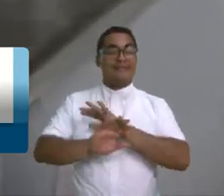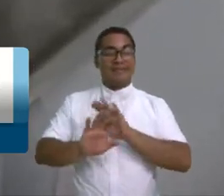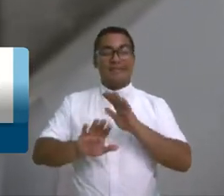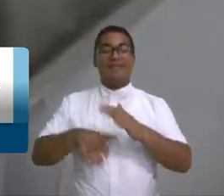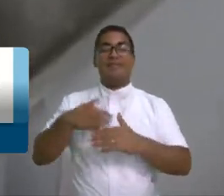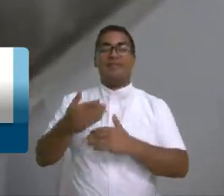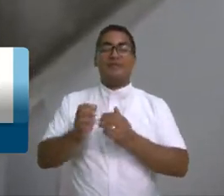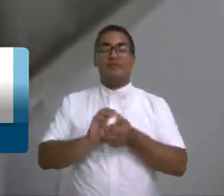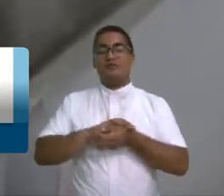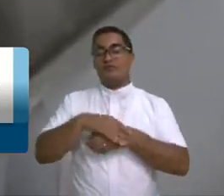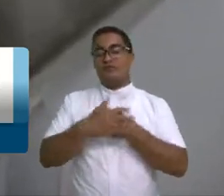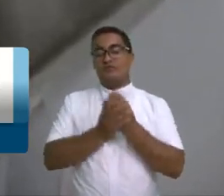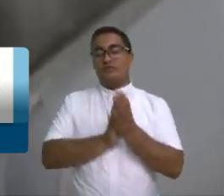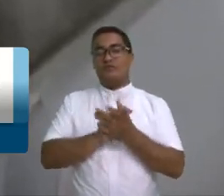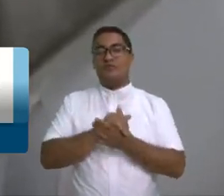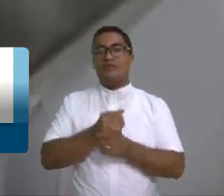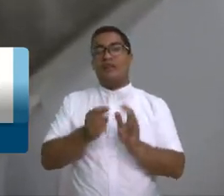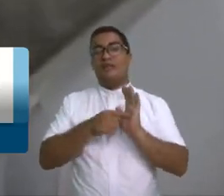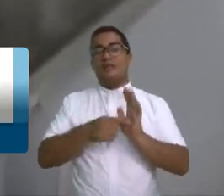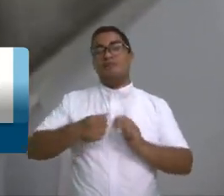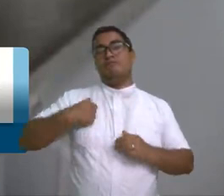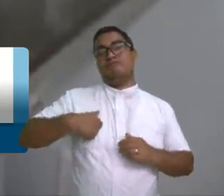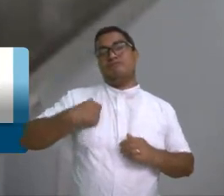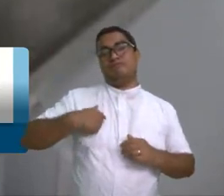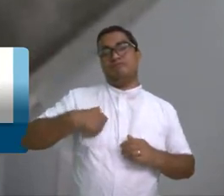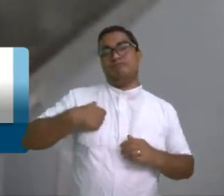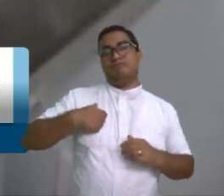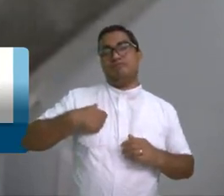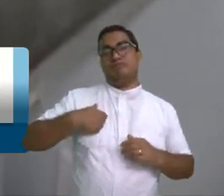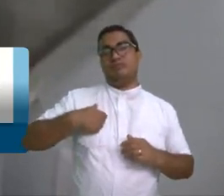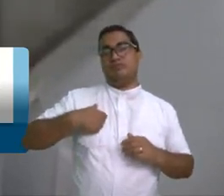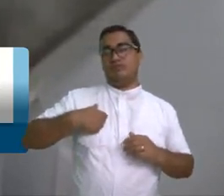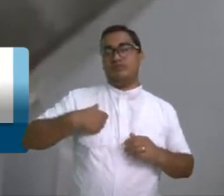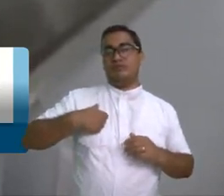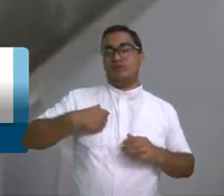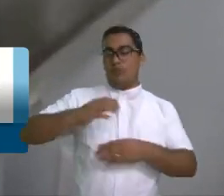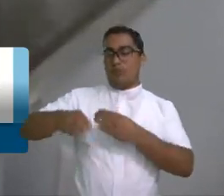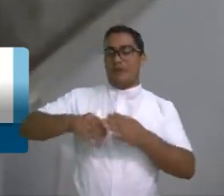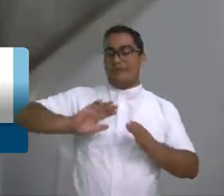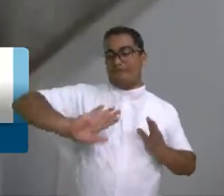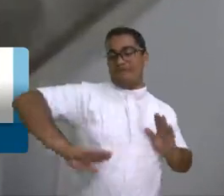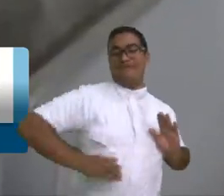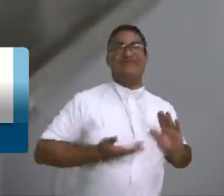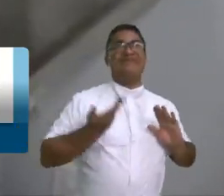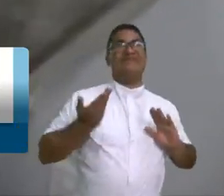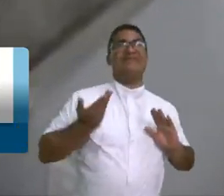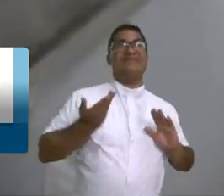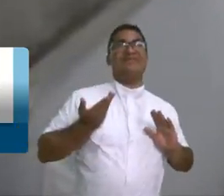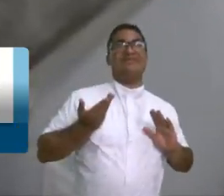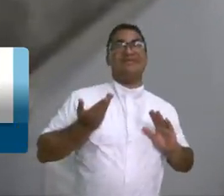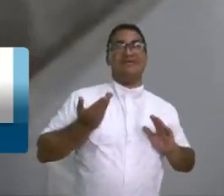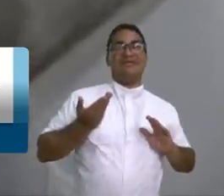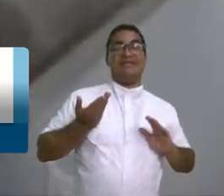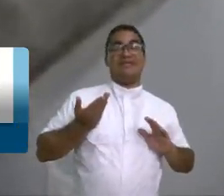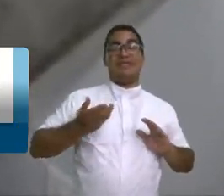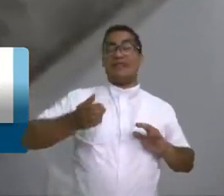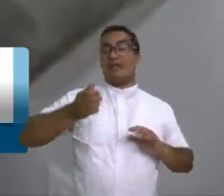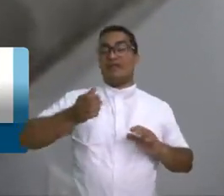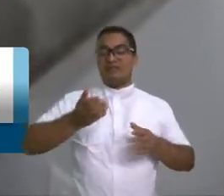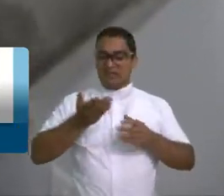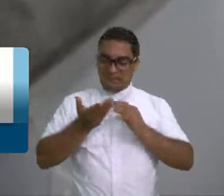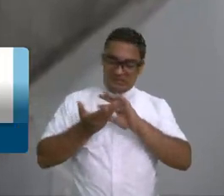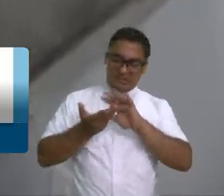va al servicio, hacer sus necesidades, va a miccionar o a defecar, hay que lavarse bien las manos,